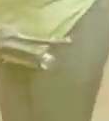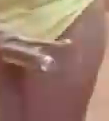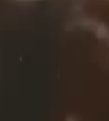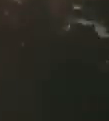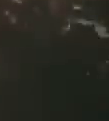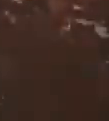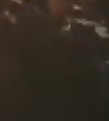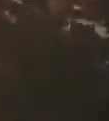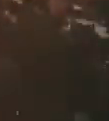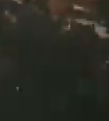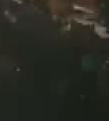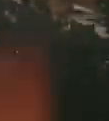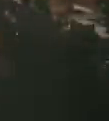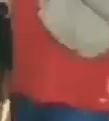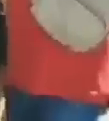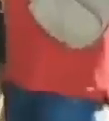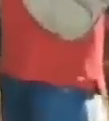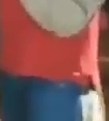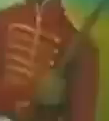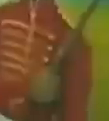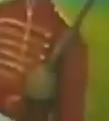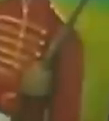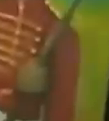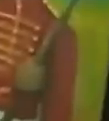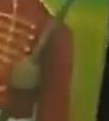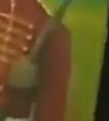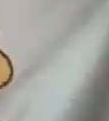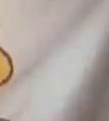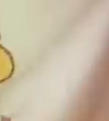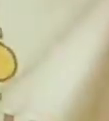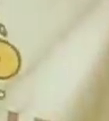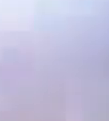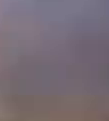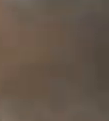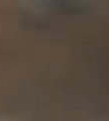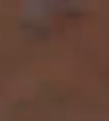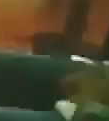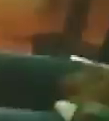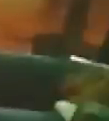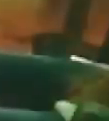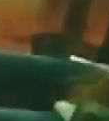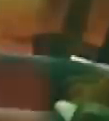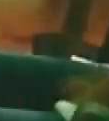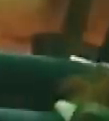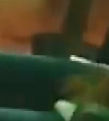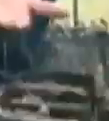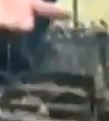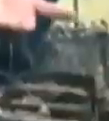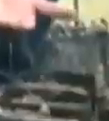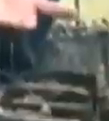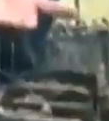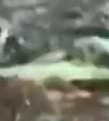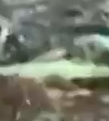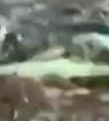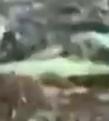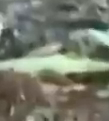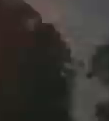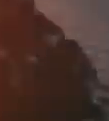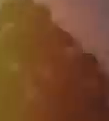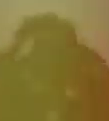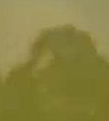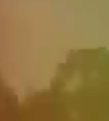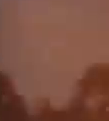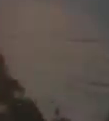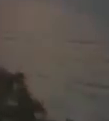gente consciente. Esa es la patria. El siglo XXI es el siglo del socialismo, de la humanidad, de lo nuevo y de lo